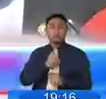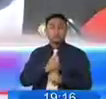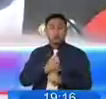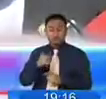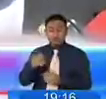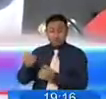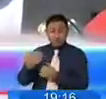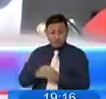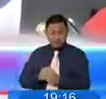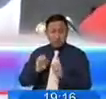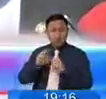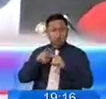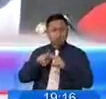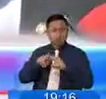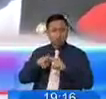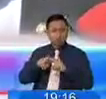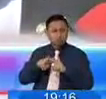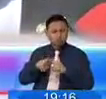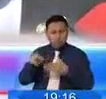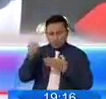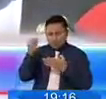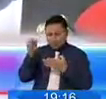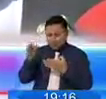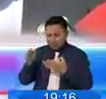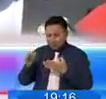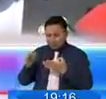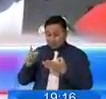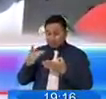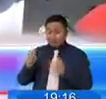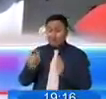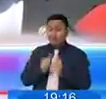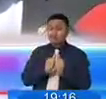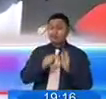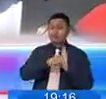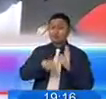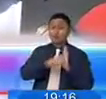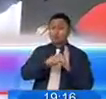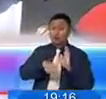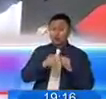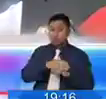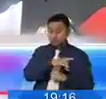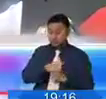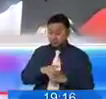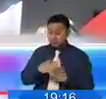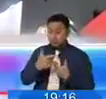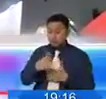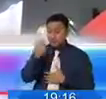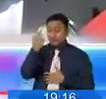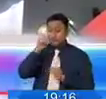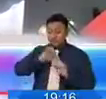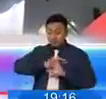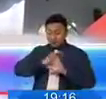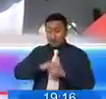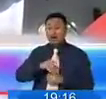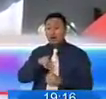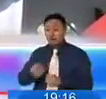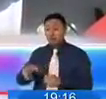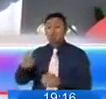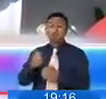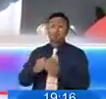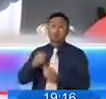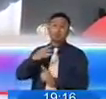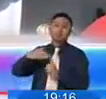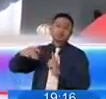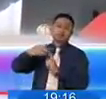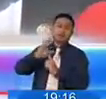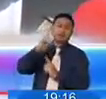esos informes y gracias a los abogados, en derecho se ha establecido los presuntos delitos ambientales,